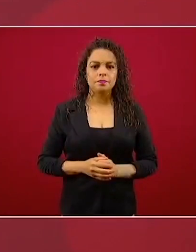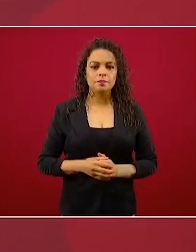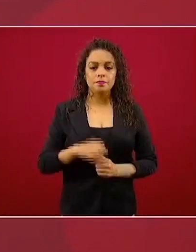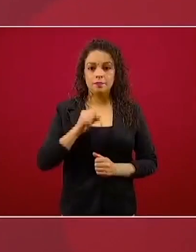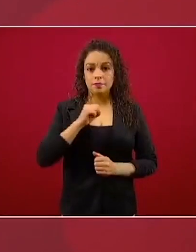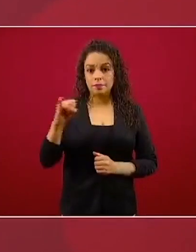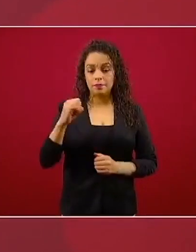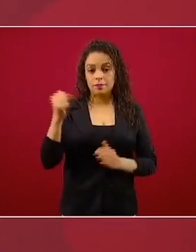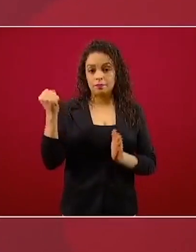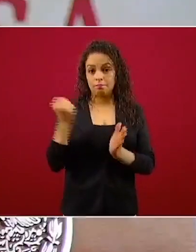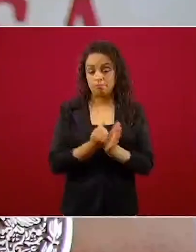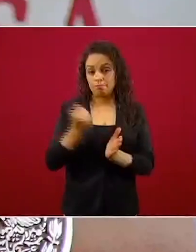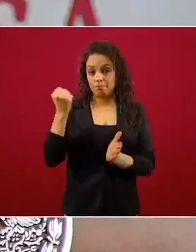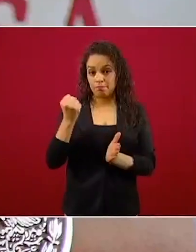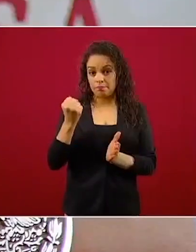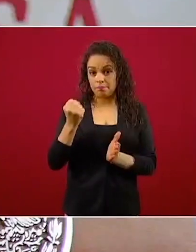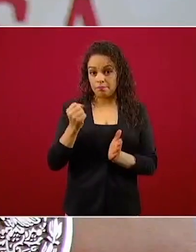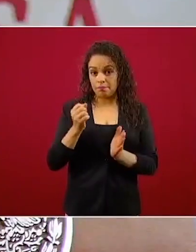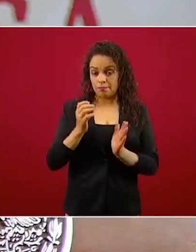este crédito